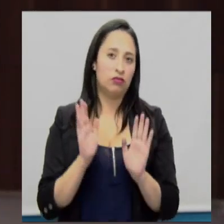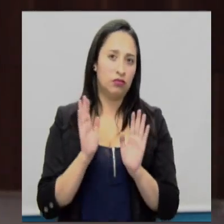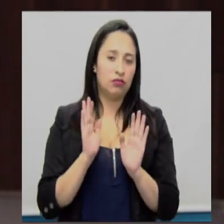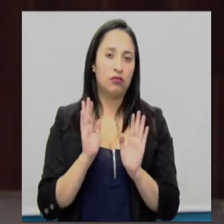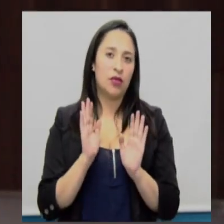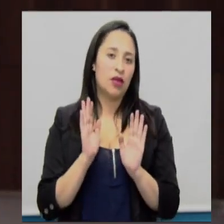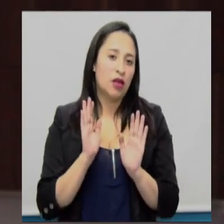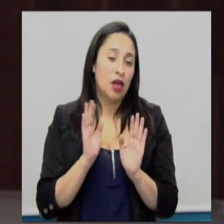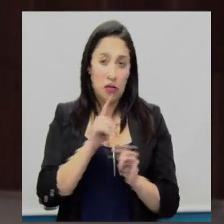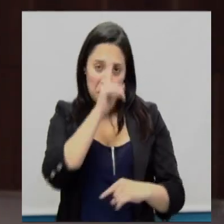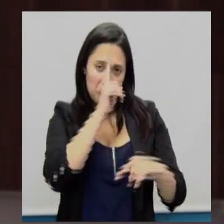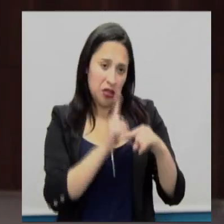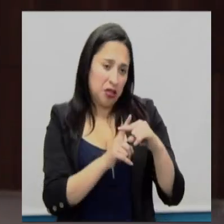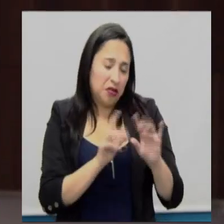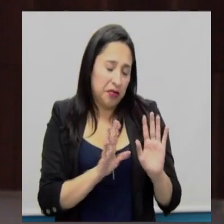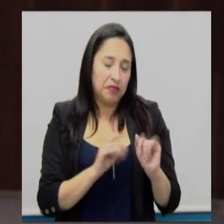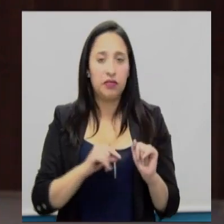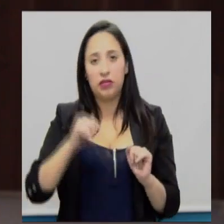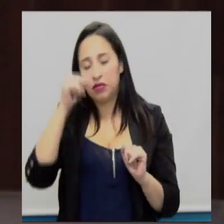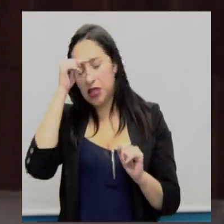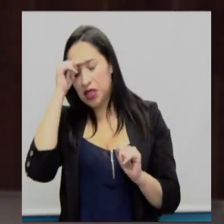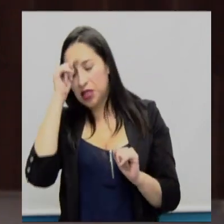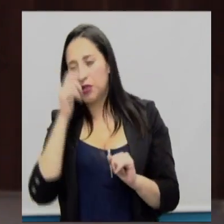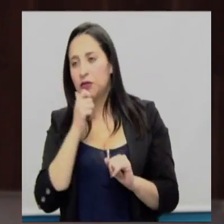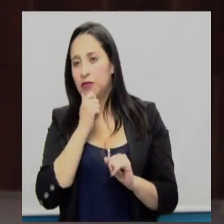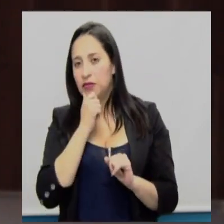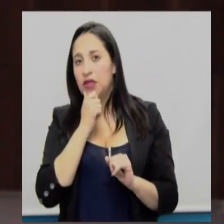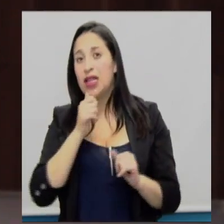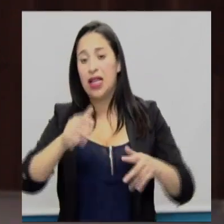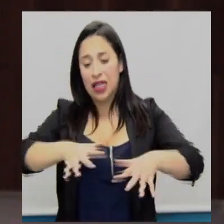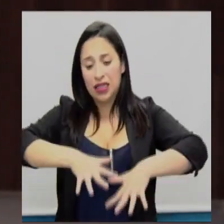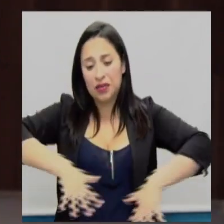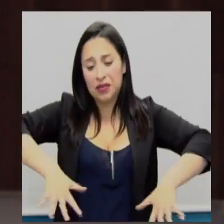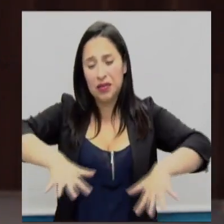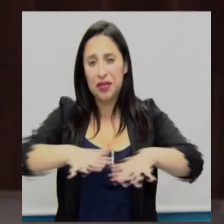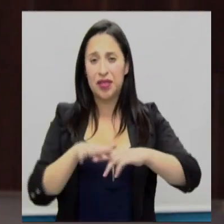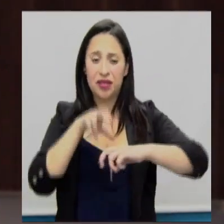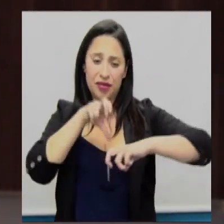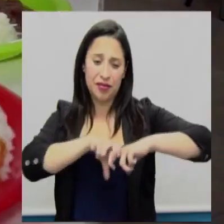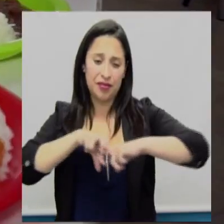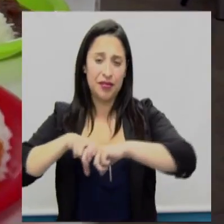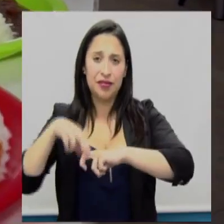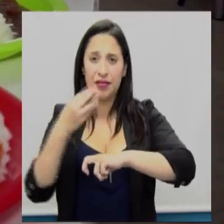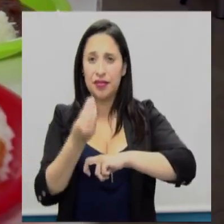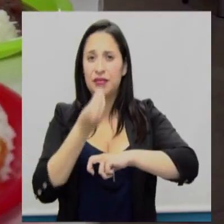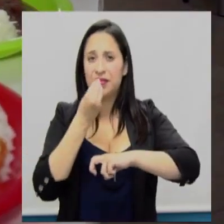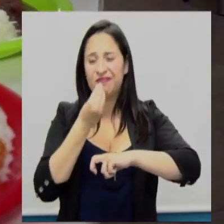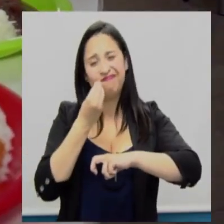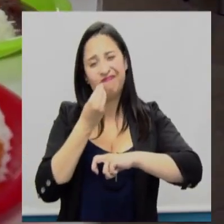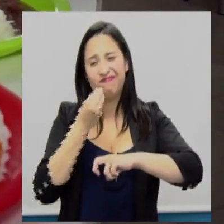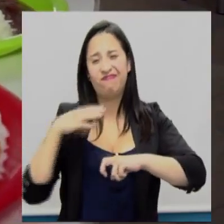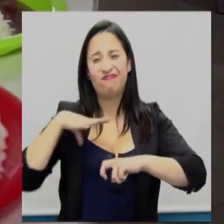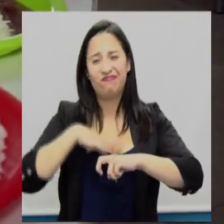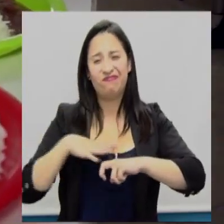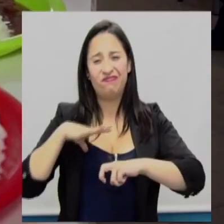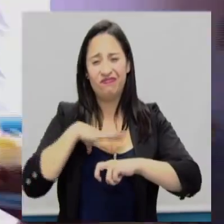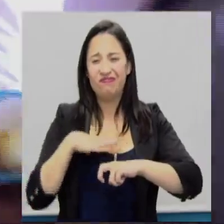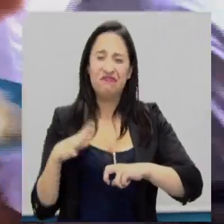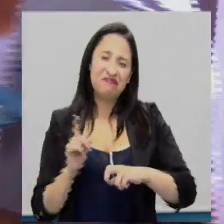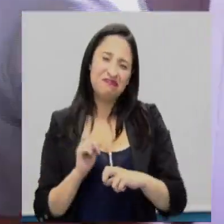Y pues lo negativo sería el espacio en el que nosotros